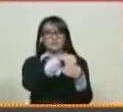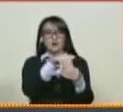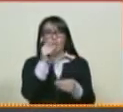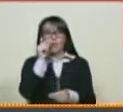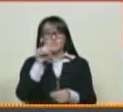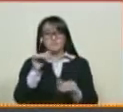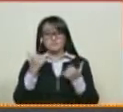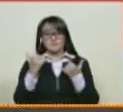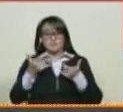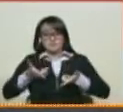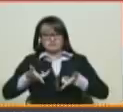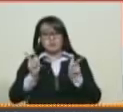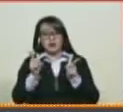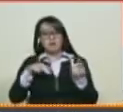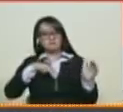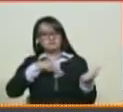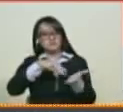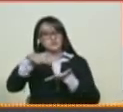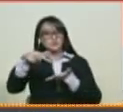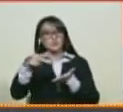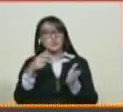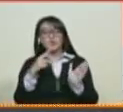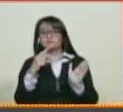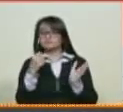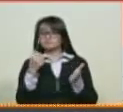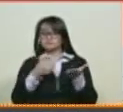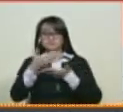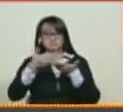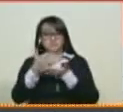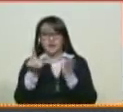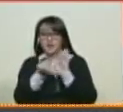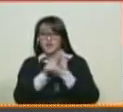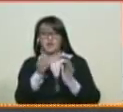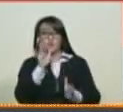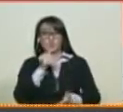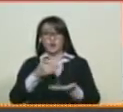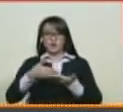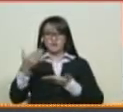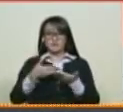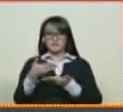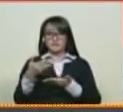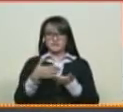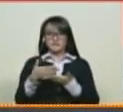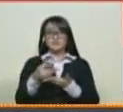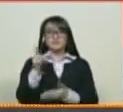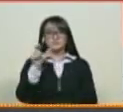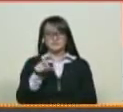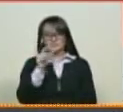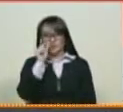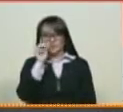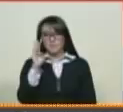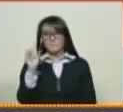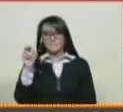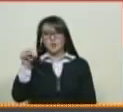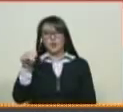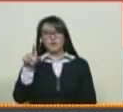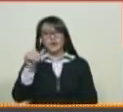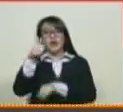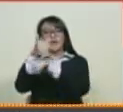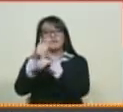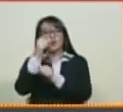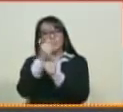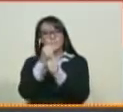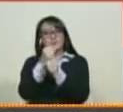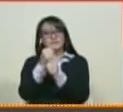sin documentación y sin haber cumplido con los trámites legales de alias Bond, que es el jefe operativo